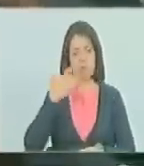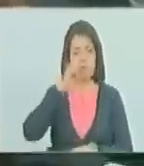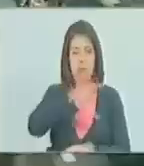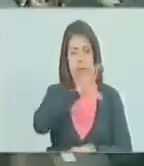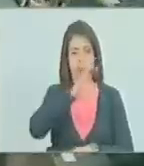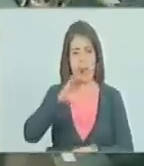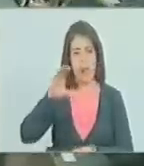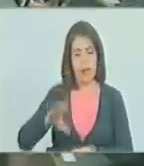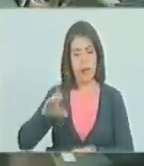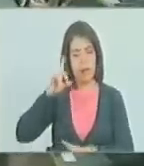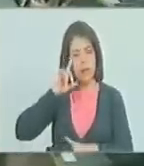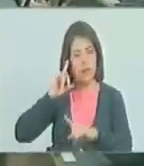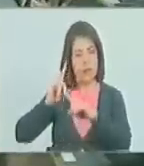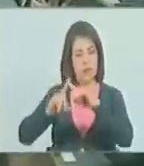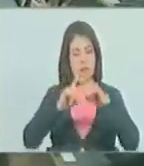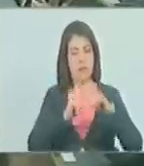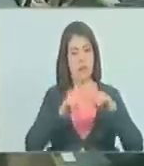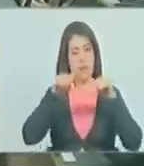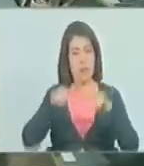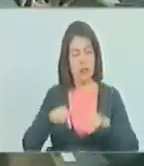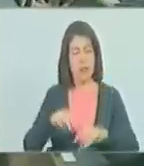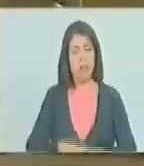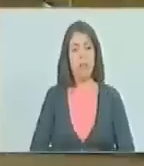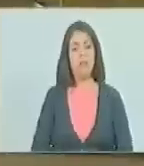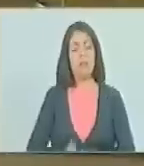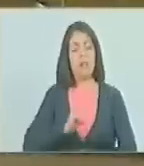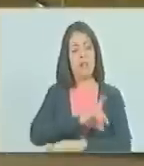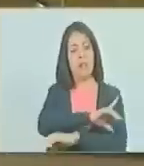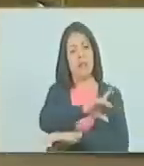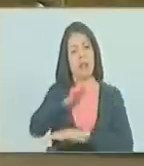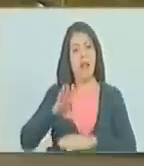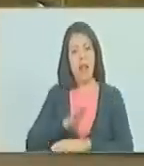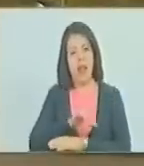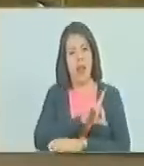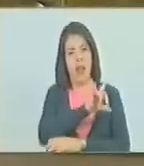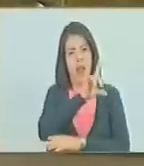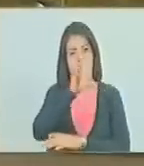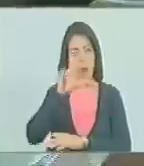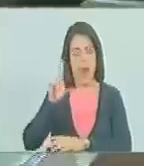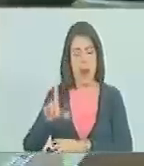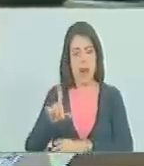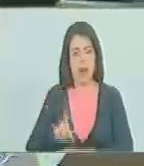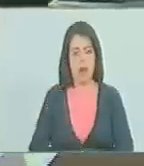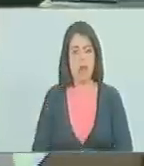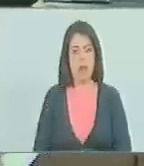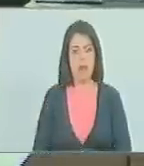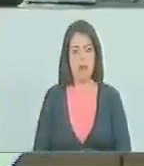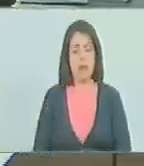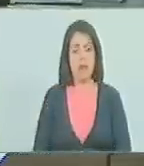afrocaribe que se enclavó en los desiertos del estado Lara